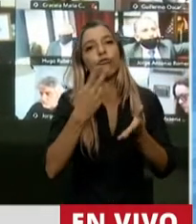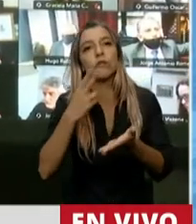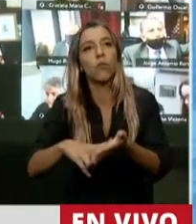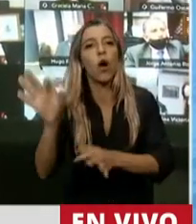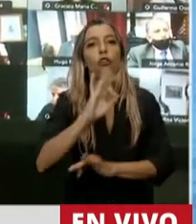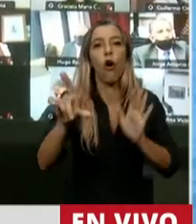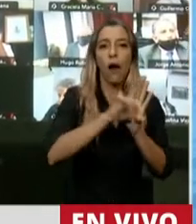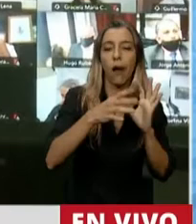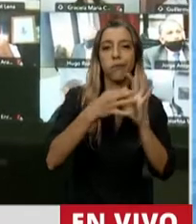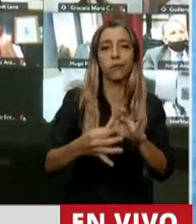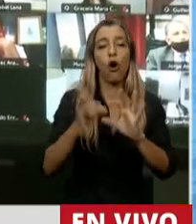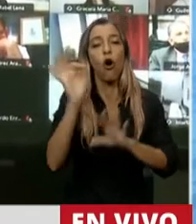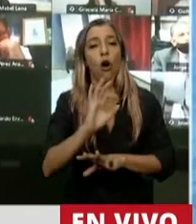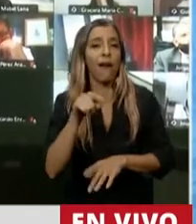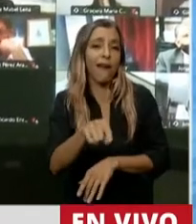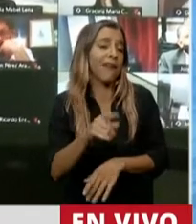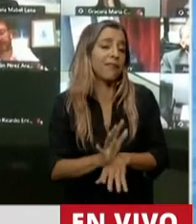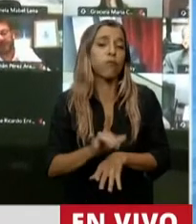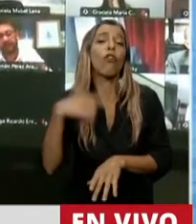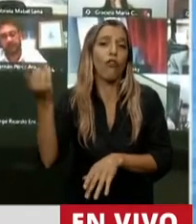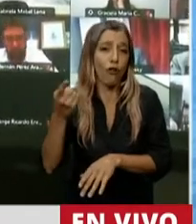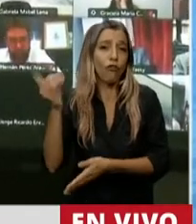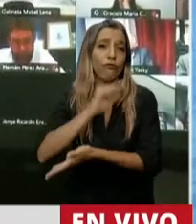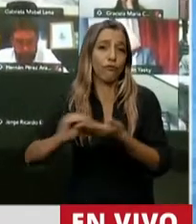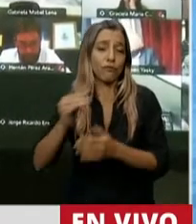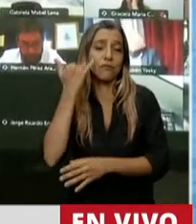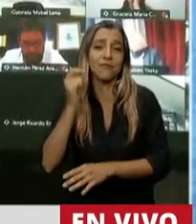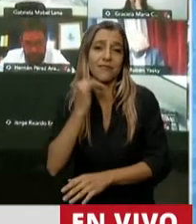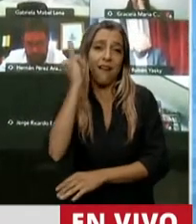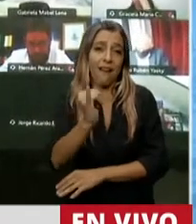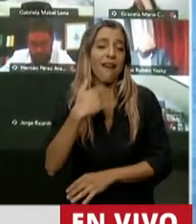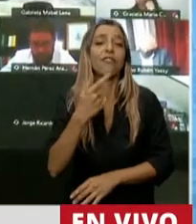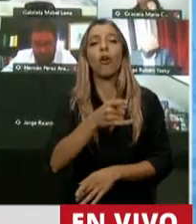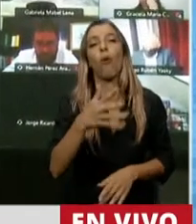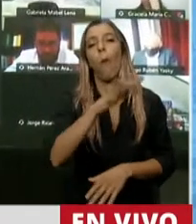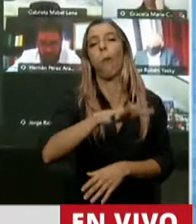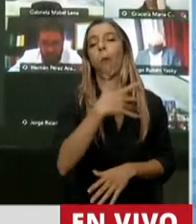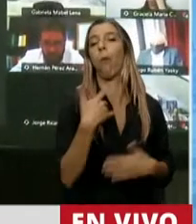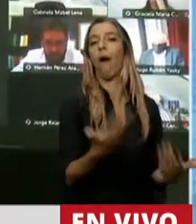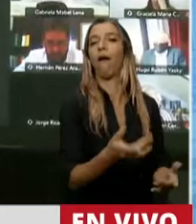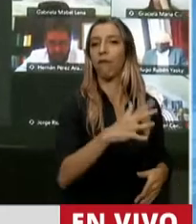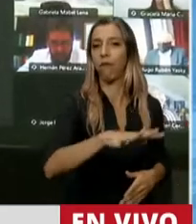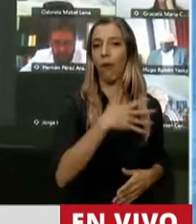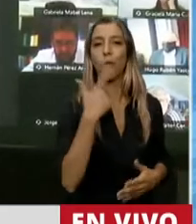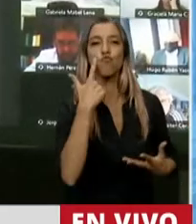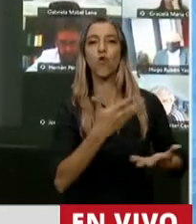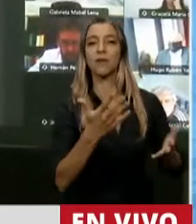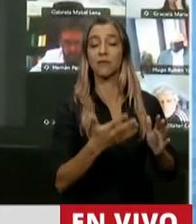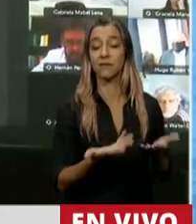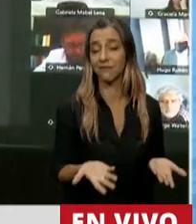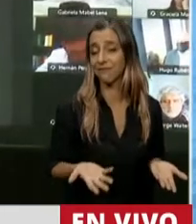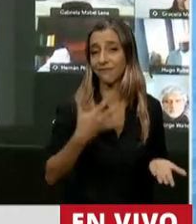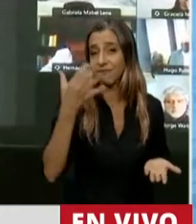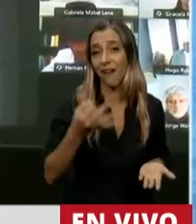un colega, populismo tributario, señor presidente. Quiero aprovechar el tiempo que me queda a pedido de